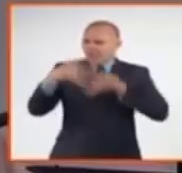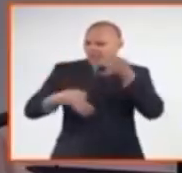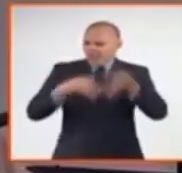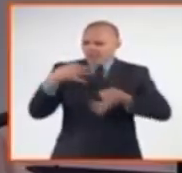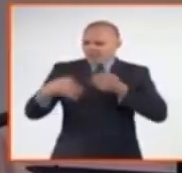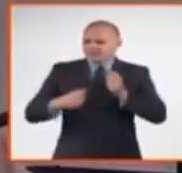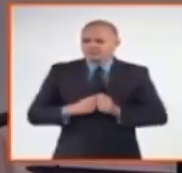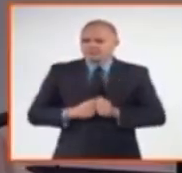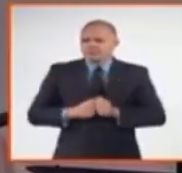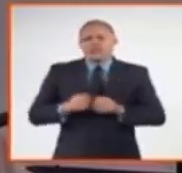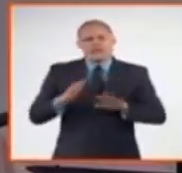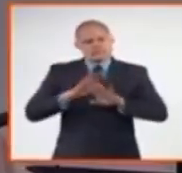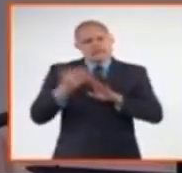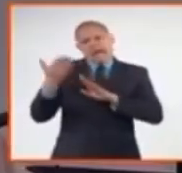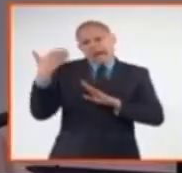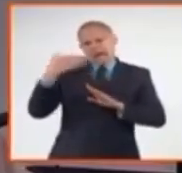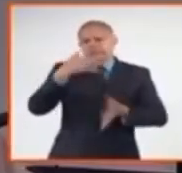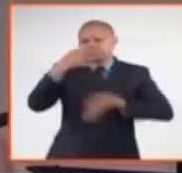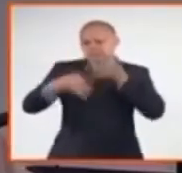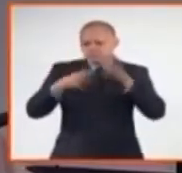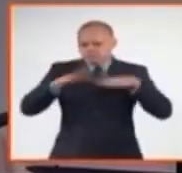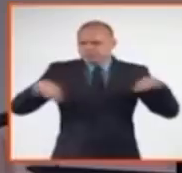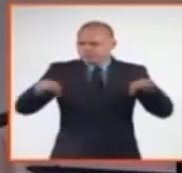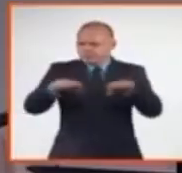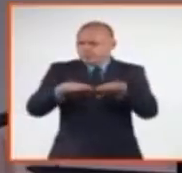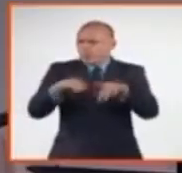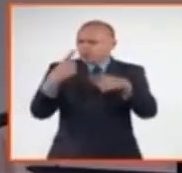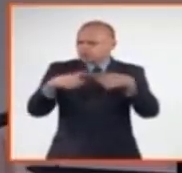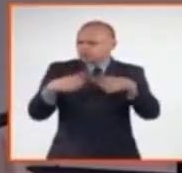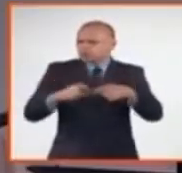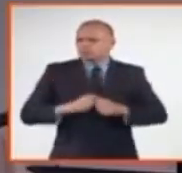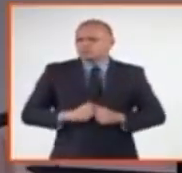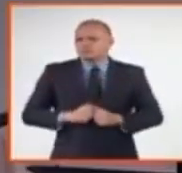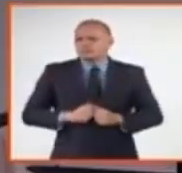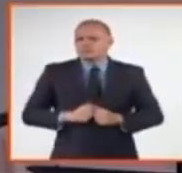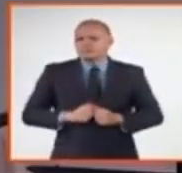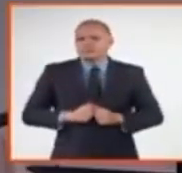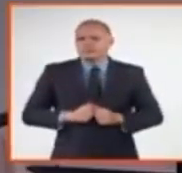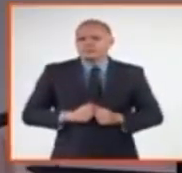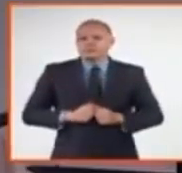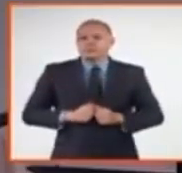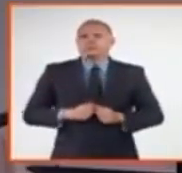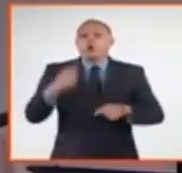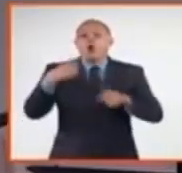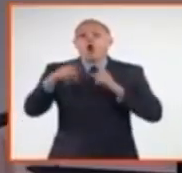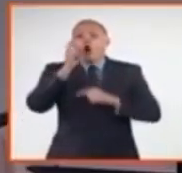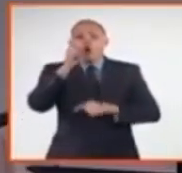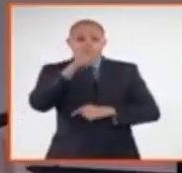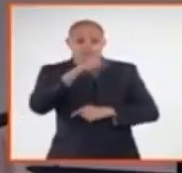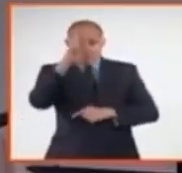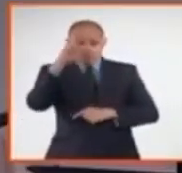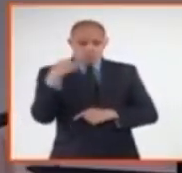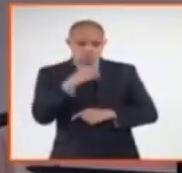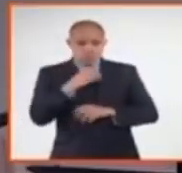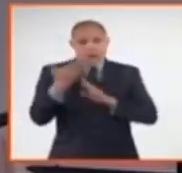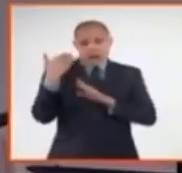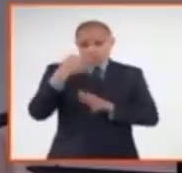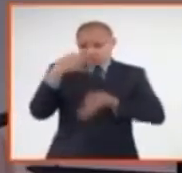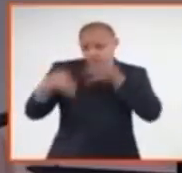manejando en la mesa redonda e incluso el doctor eduardo que me antecedió